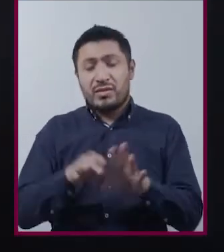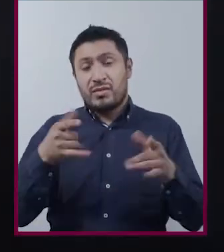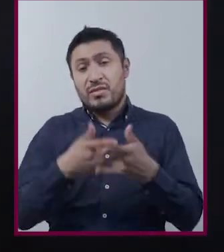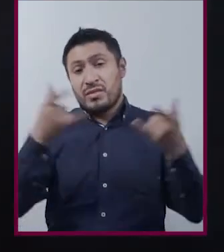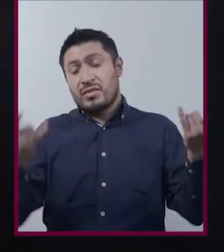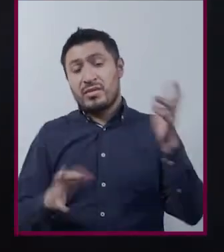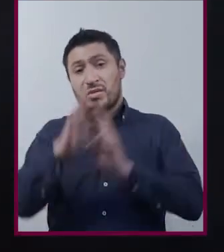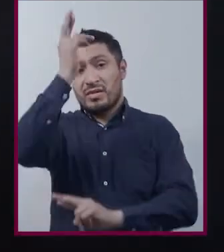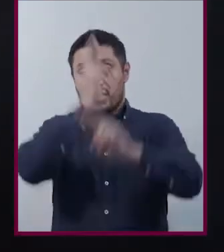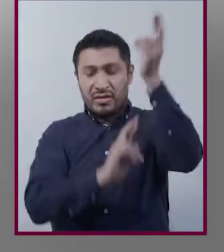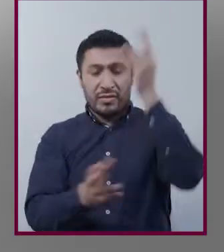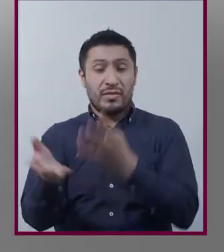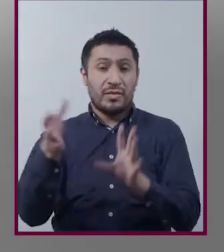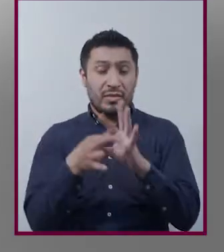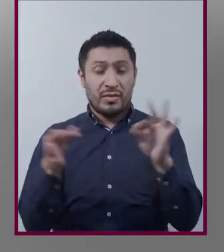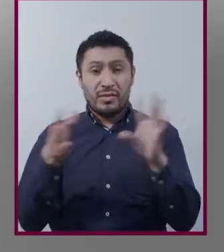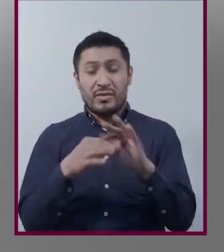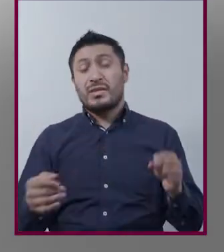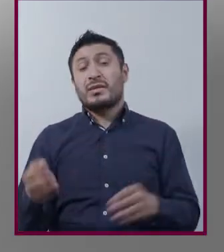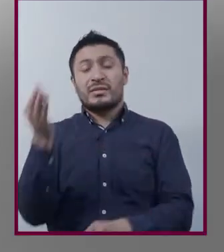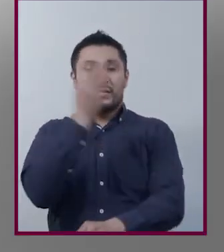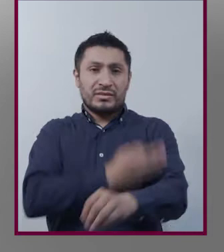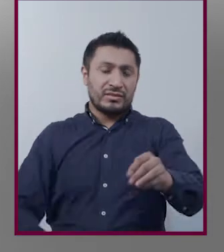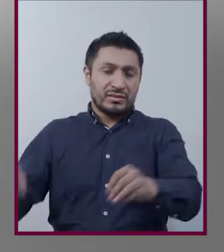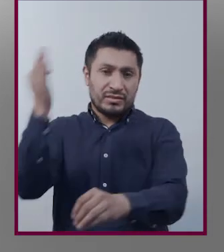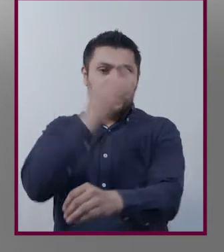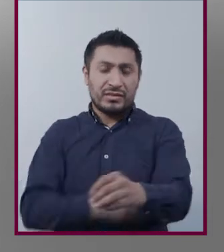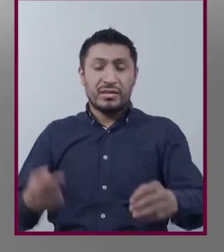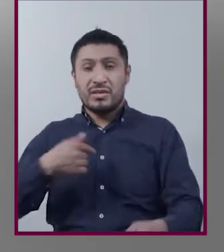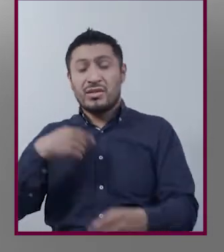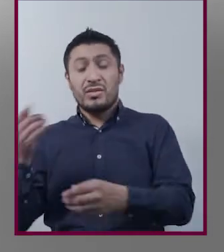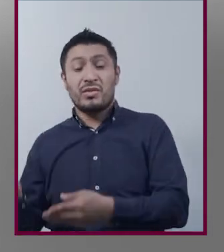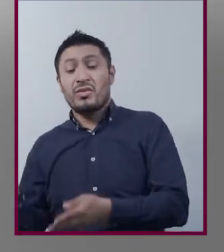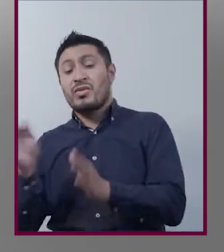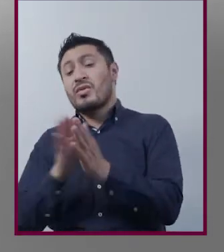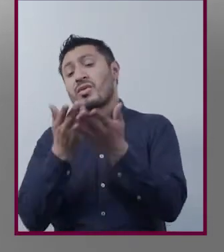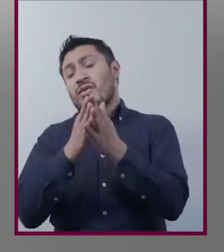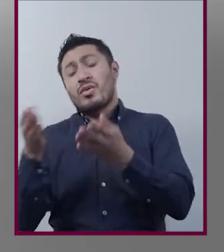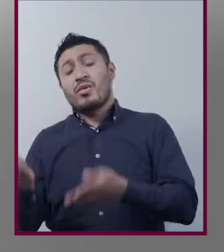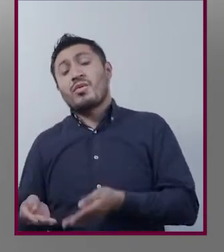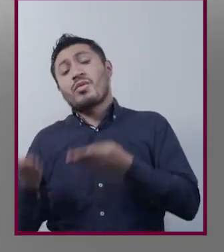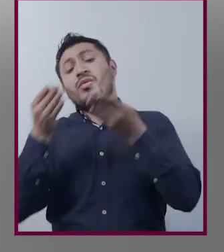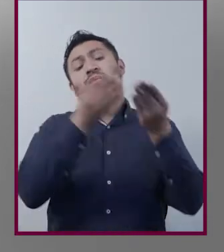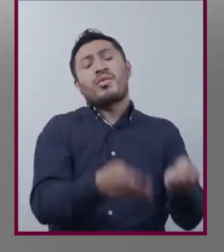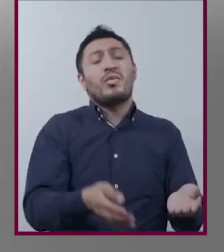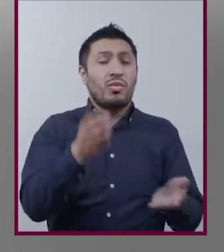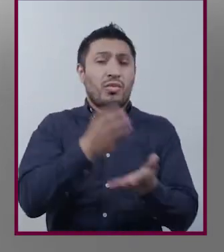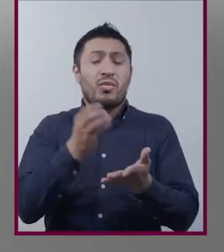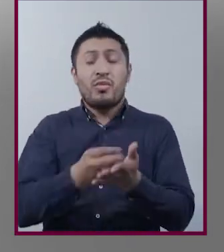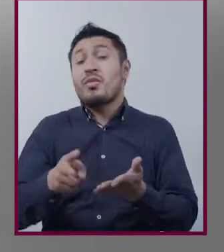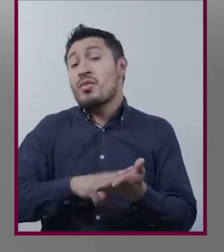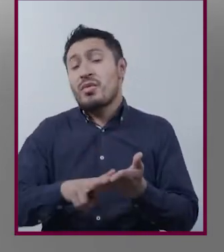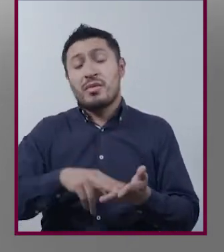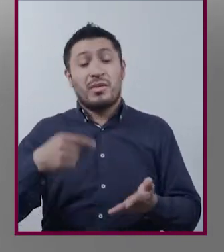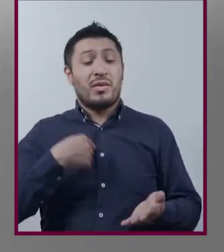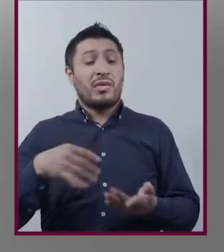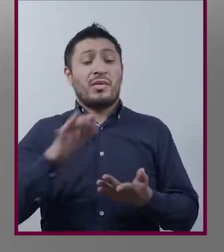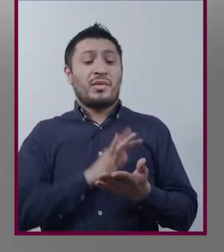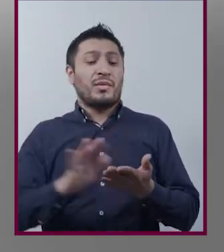historias revolucionarias. Cada tarde le llevaba mis fusilados escritos en una libreta verde. Los leía